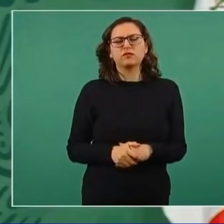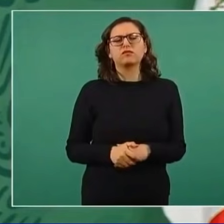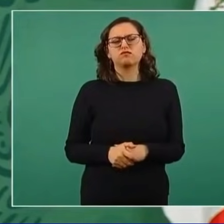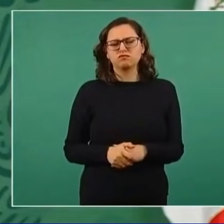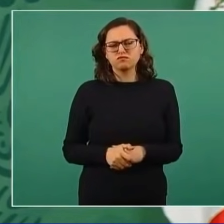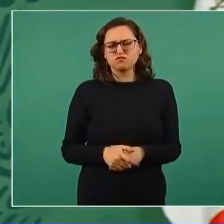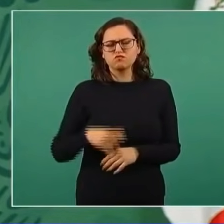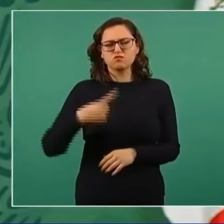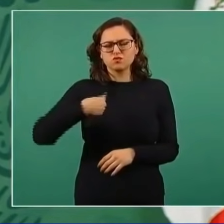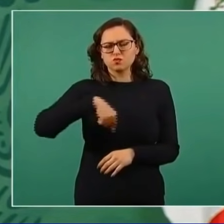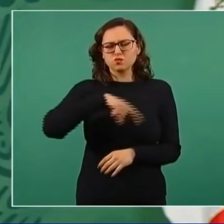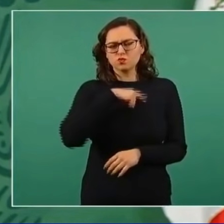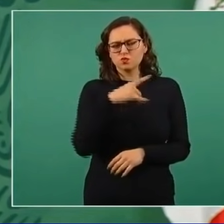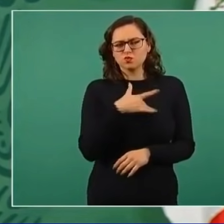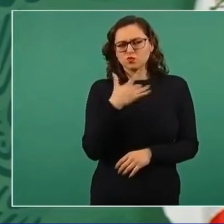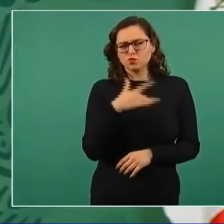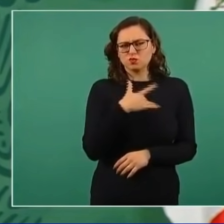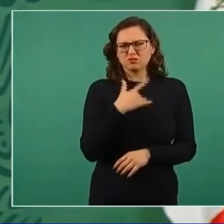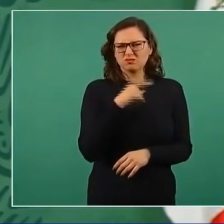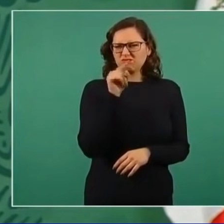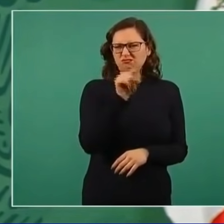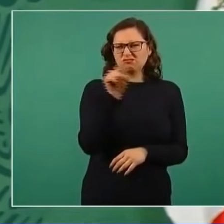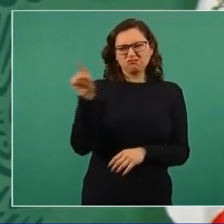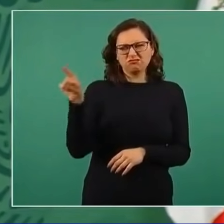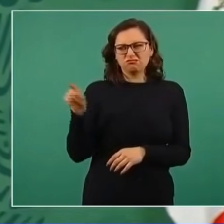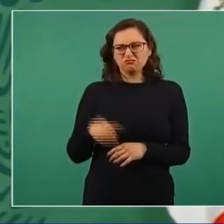parte de sus acciones de Deer Park,